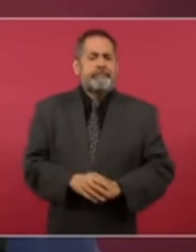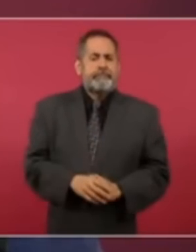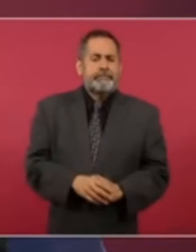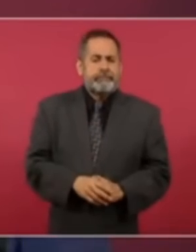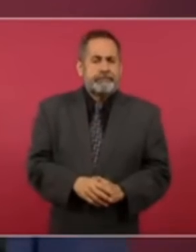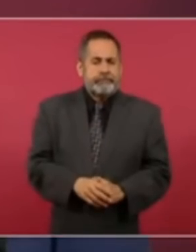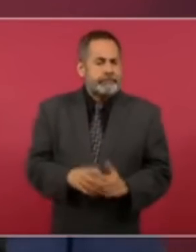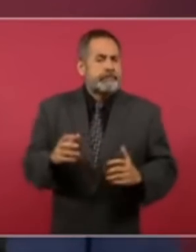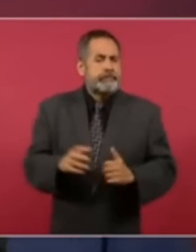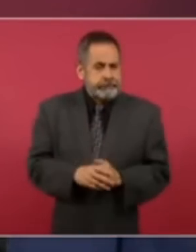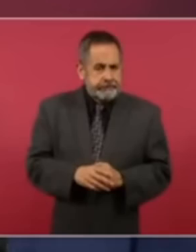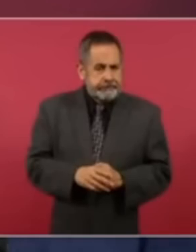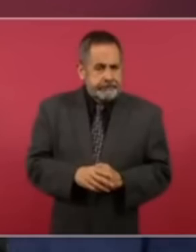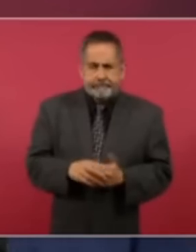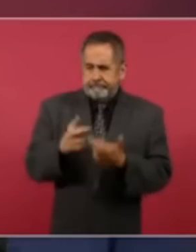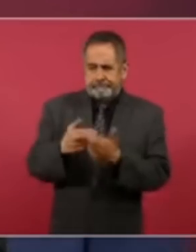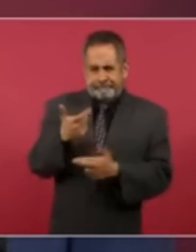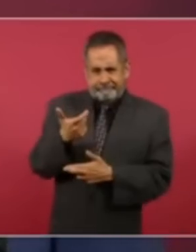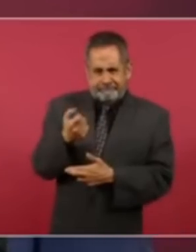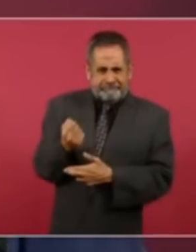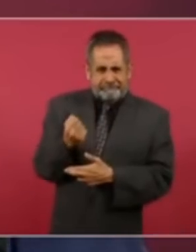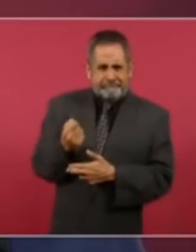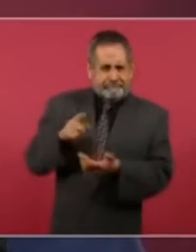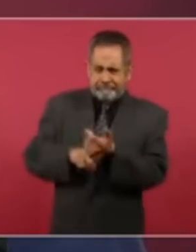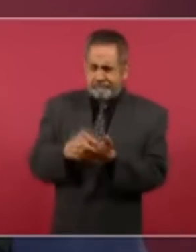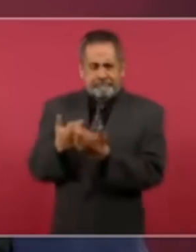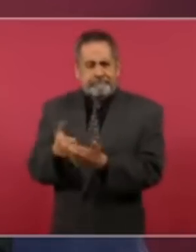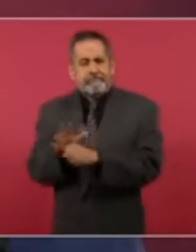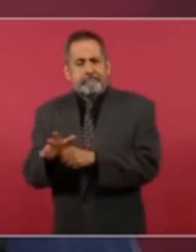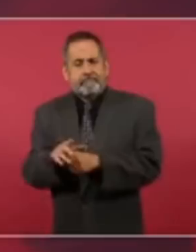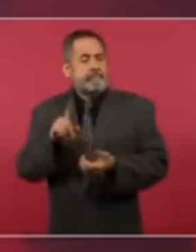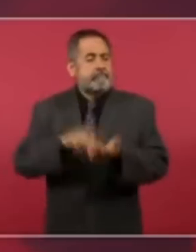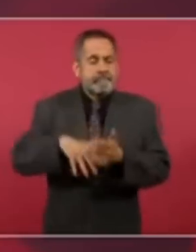¿Y por qué tenemos finanzas públicas fuertes? Porque no hay corrupción,